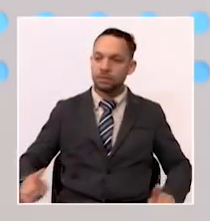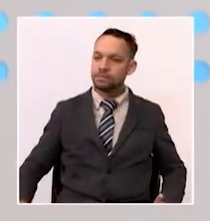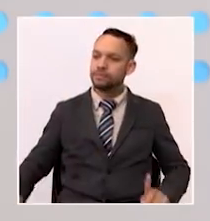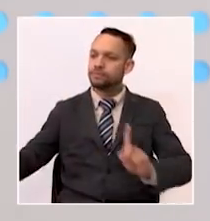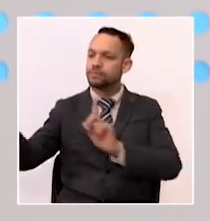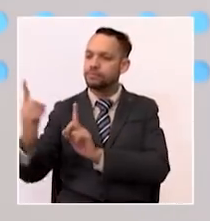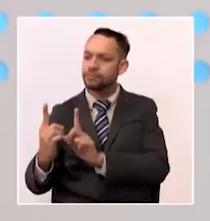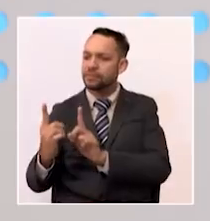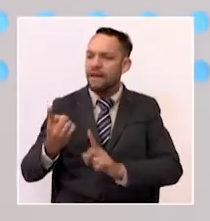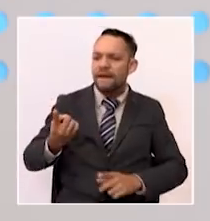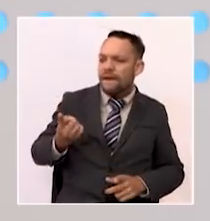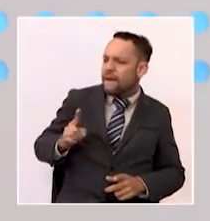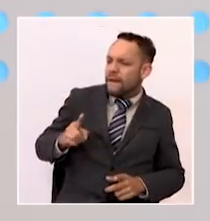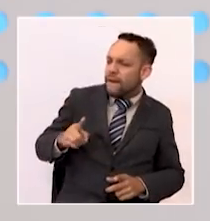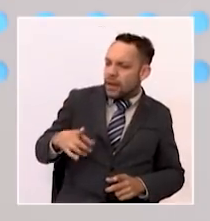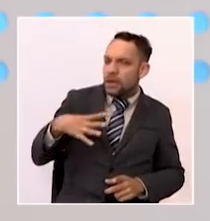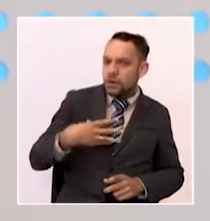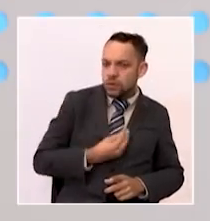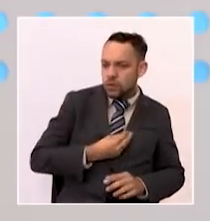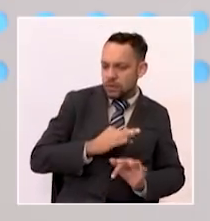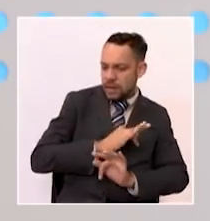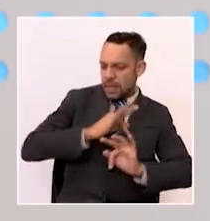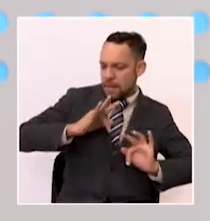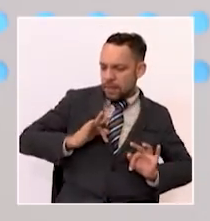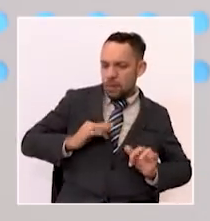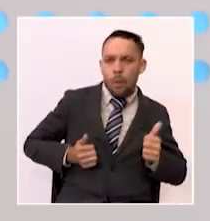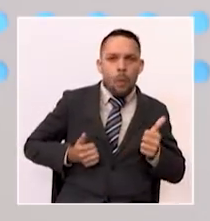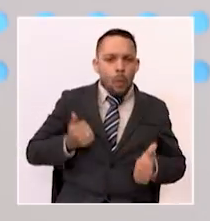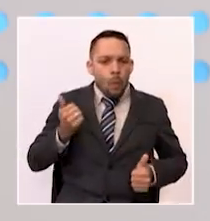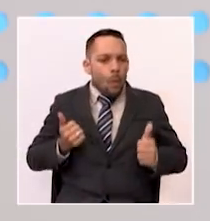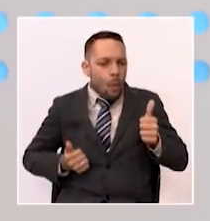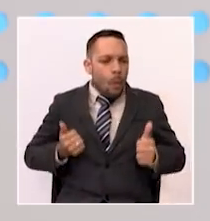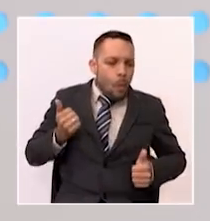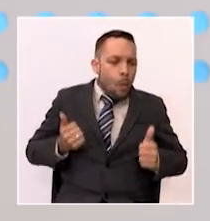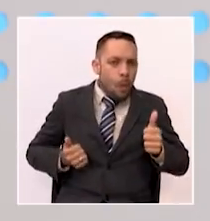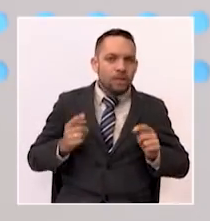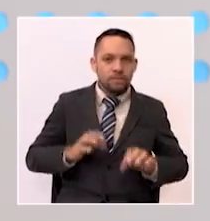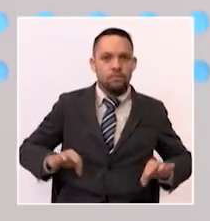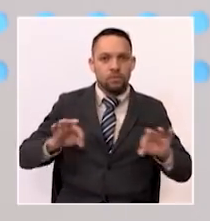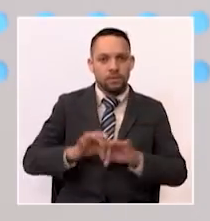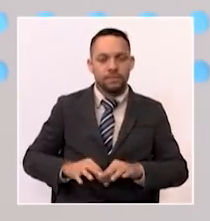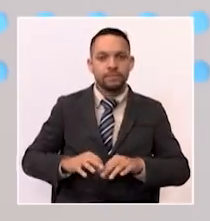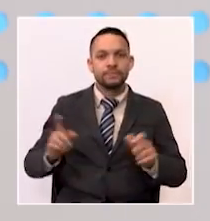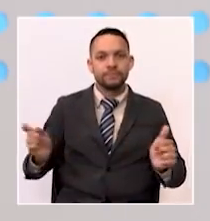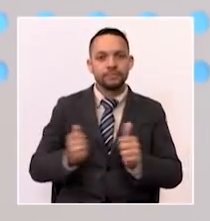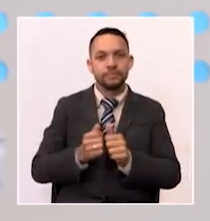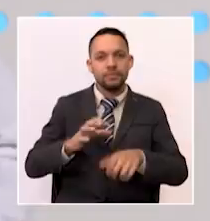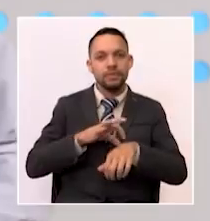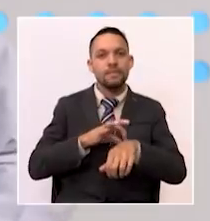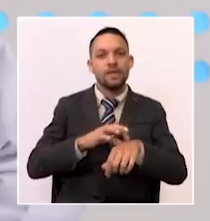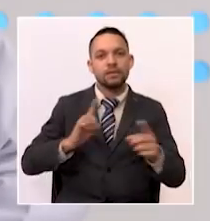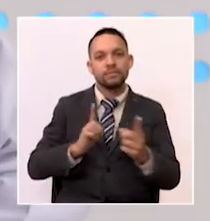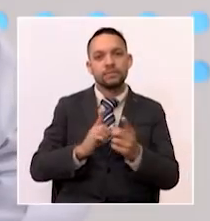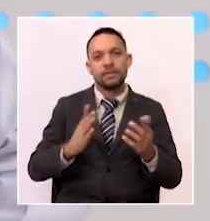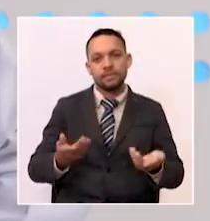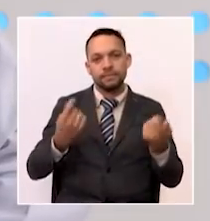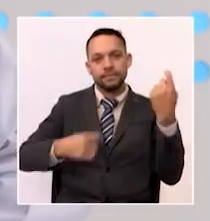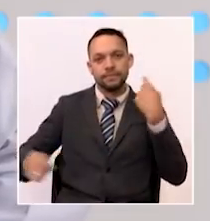que tenemos que utilizar como tratamiento y que sea recomendado por un especialista. Así que ya